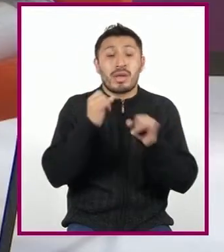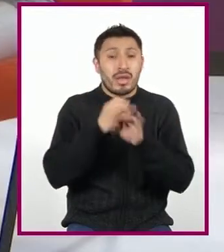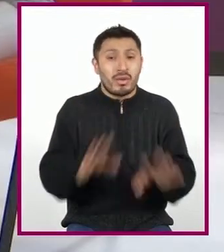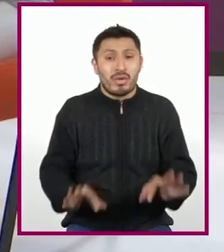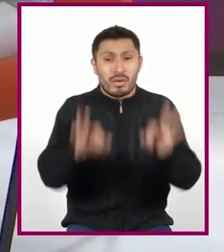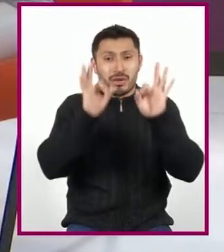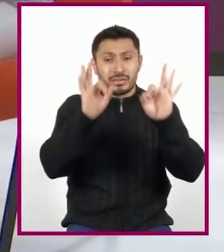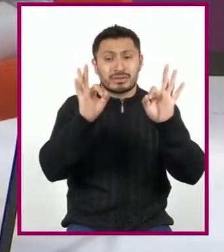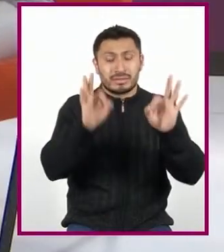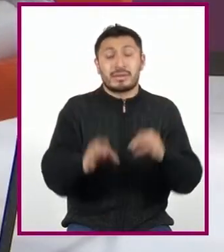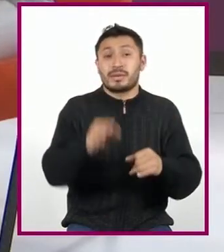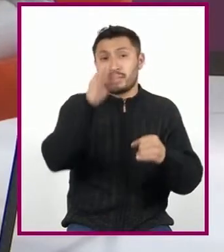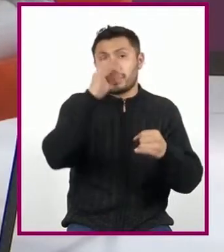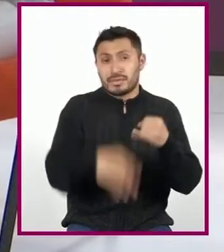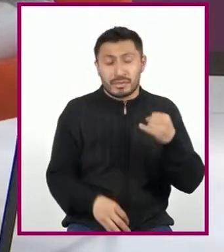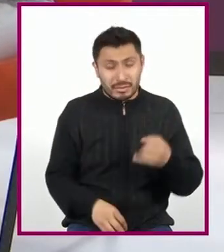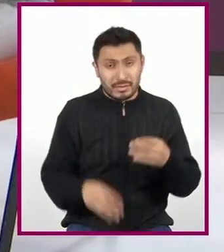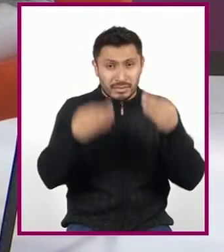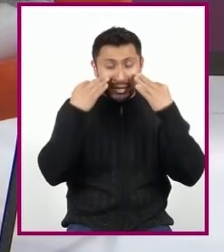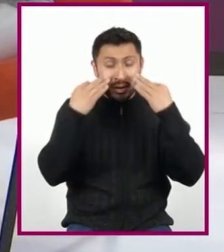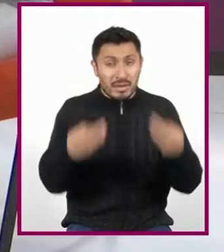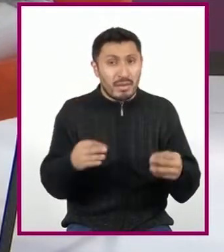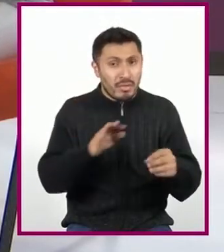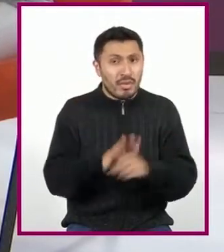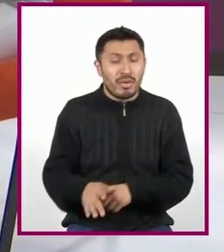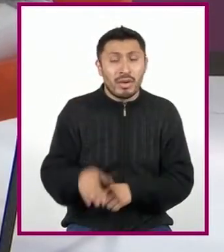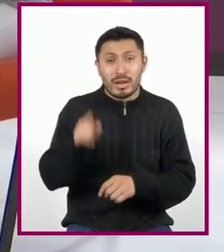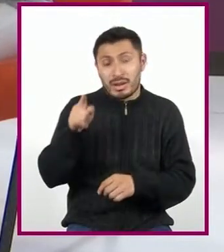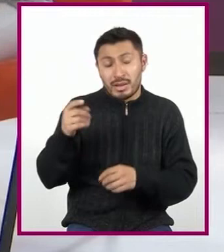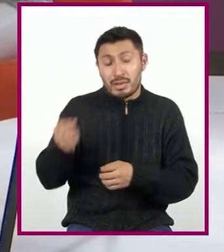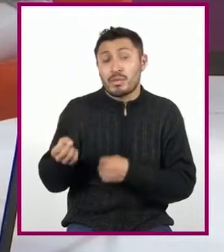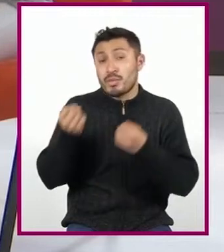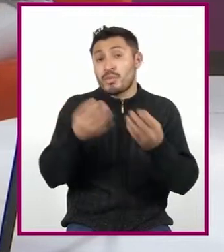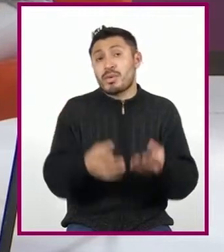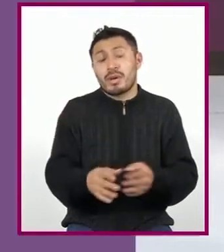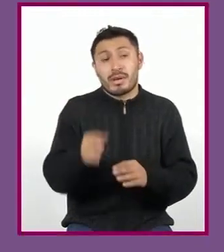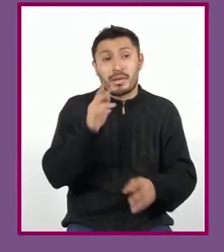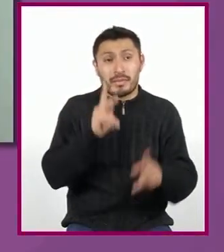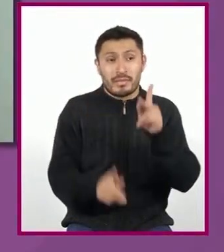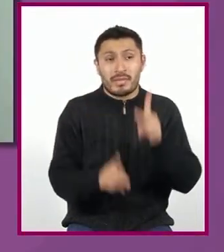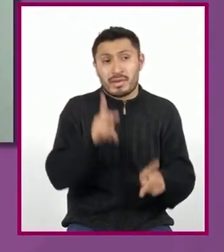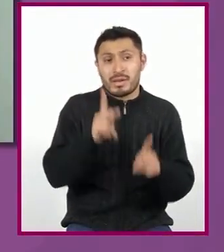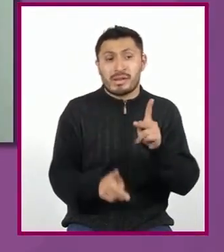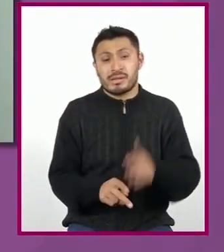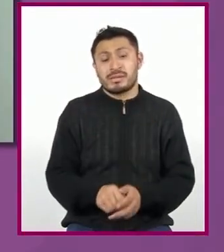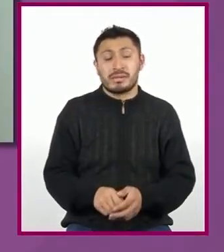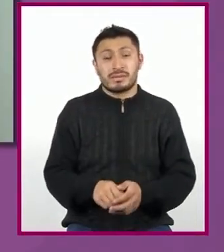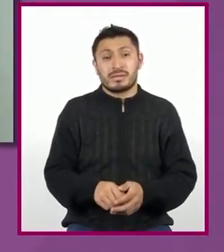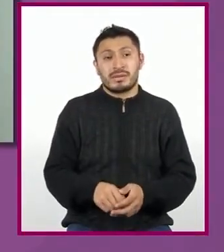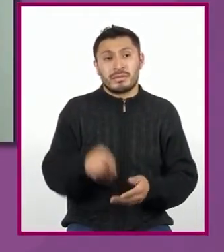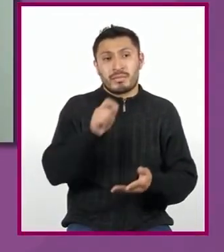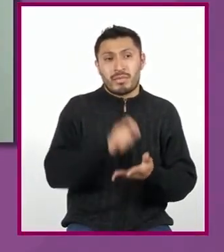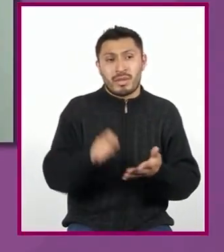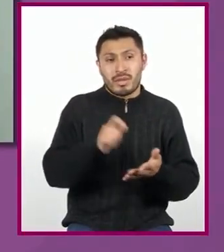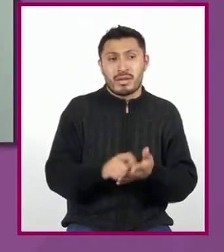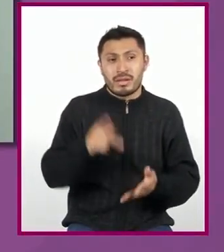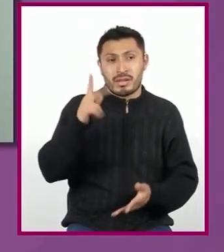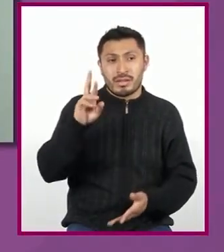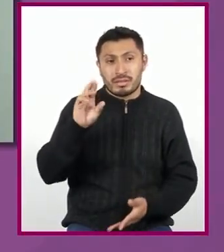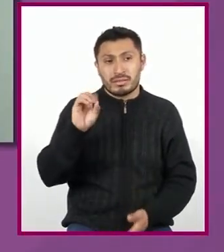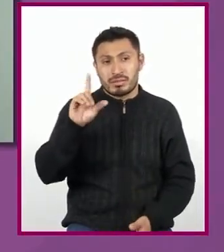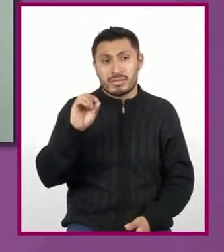nosotros, se percibe claramente un compromiso mayor, puesto que, como dice la profesora Leticia, lo dicho se